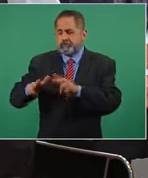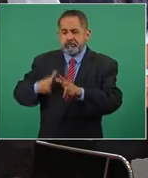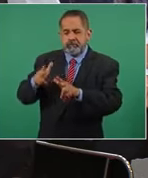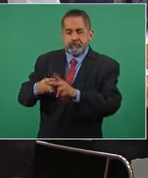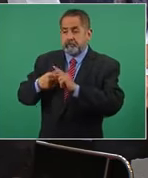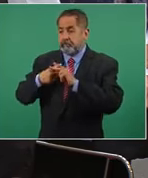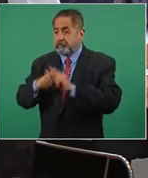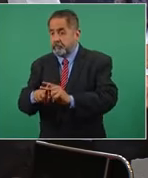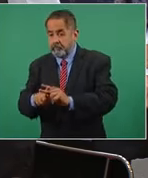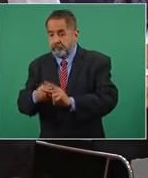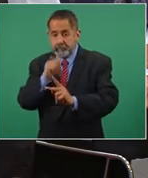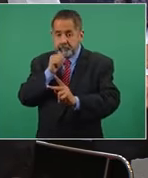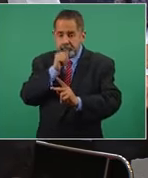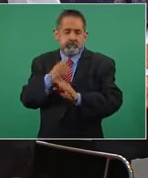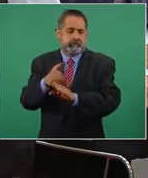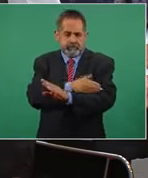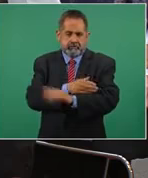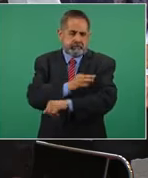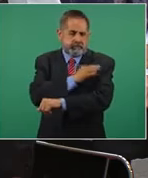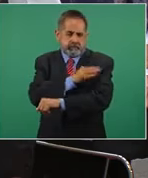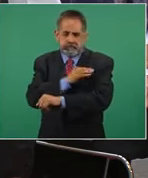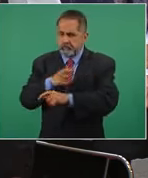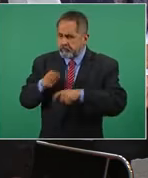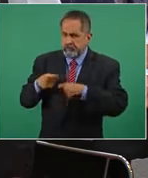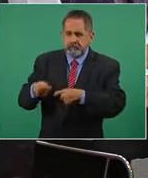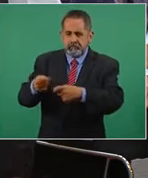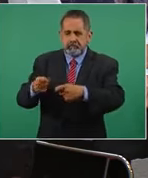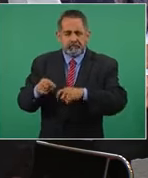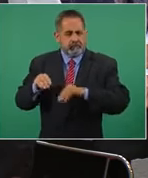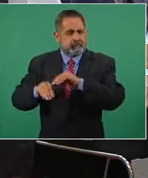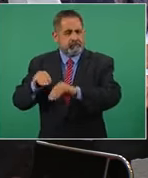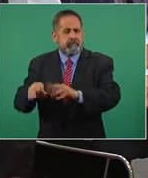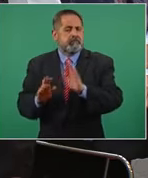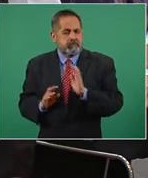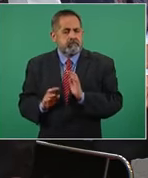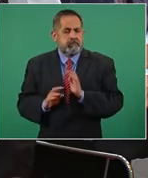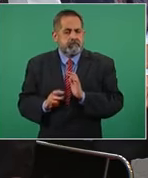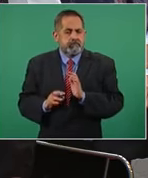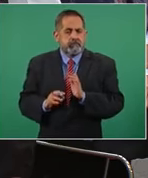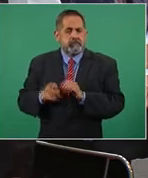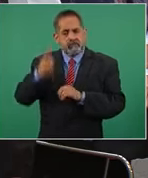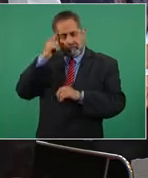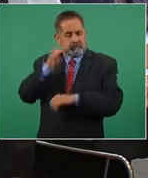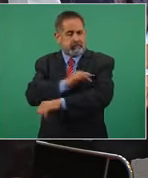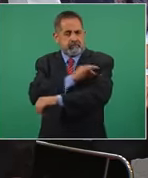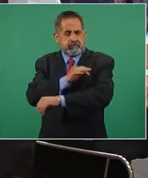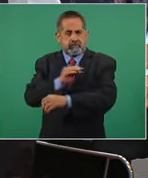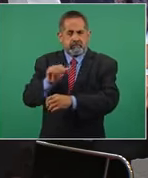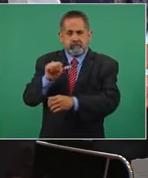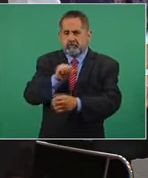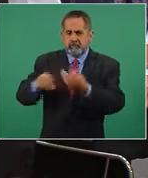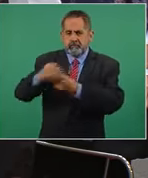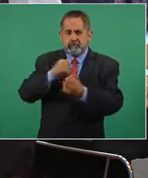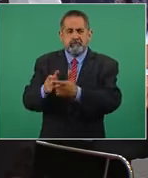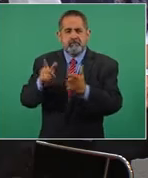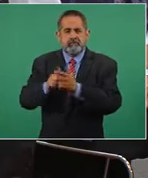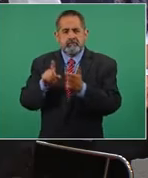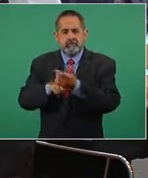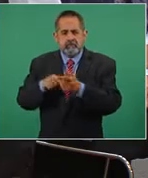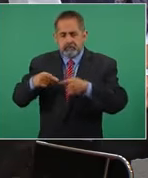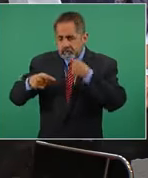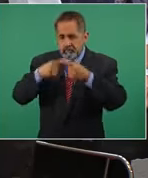de que comience este asunto que pudiera afectar por el tema de obras, que este tema de la vacunación en este sector pudiera ayudarlos a empujar